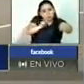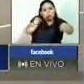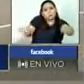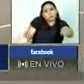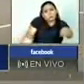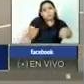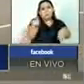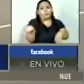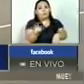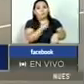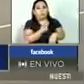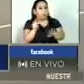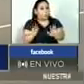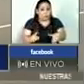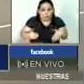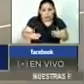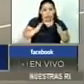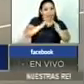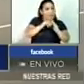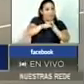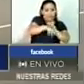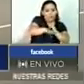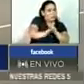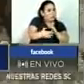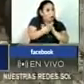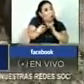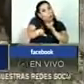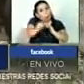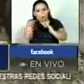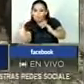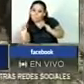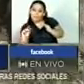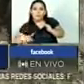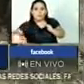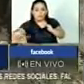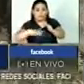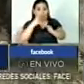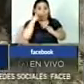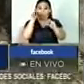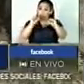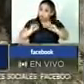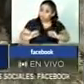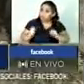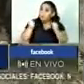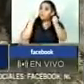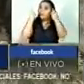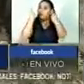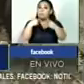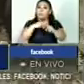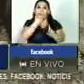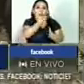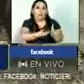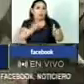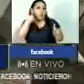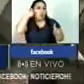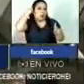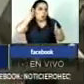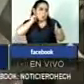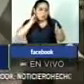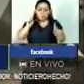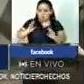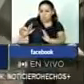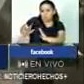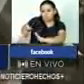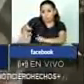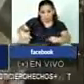permiso, porque él no tiene espacio en su casa. Increíble, pero don Israel deja por algunos